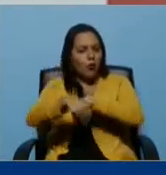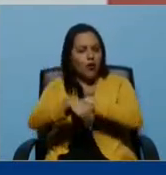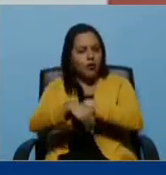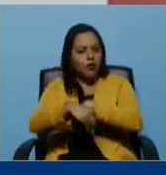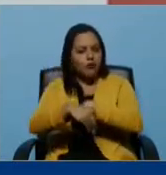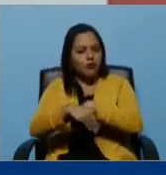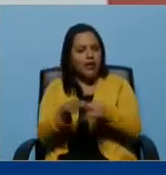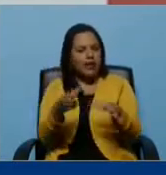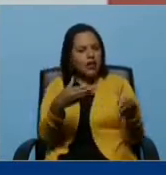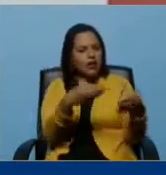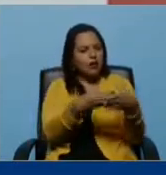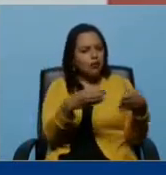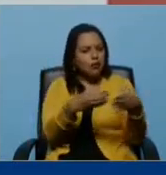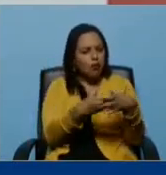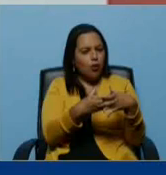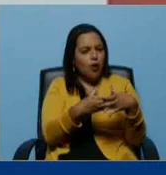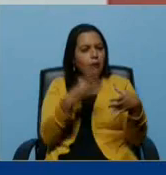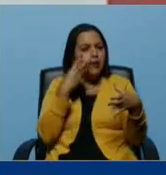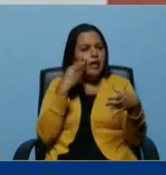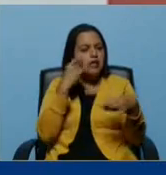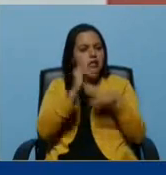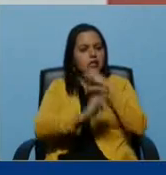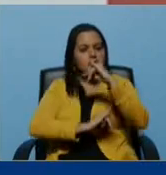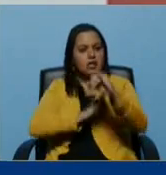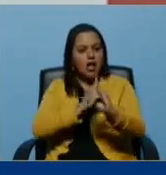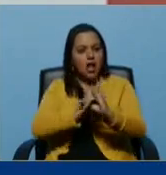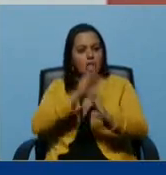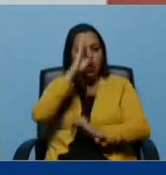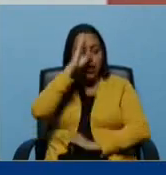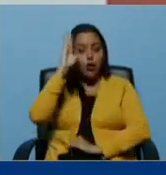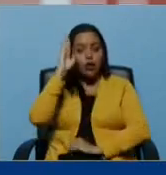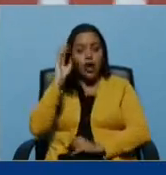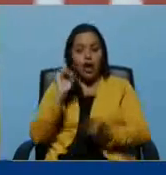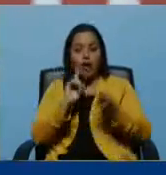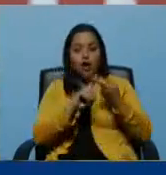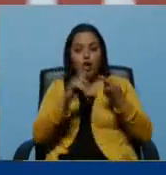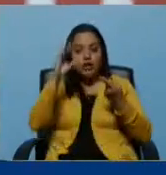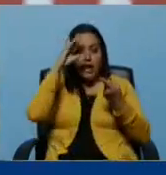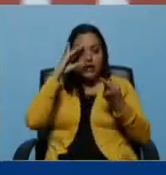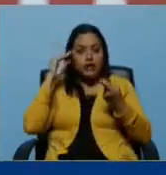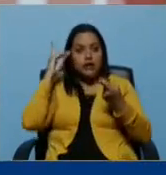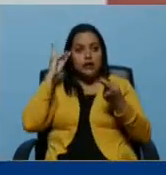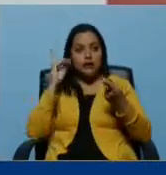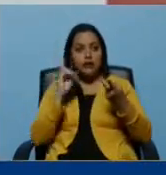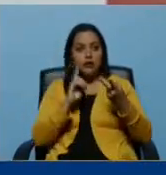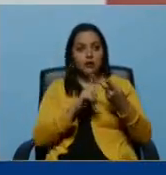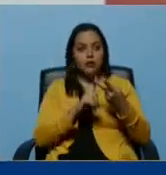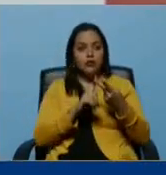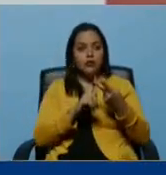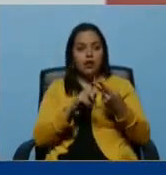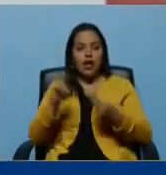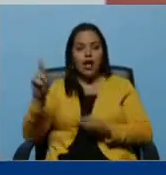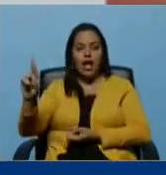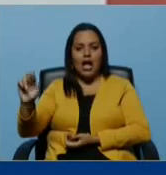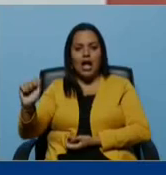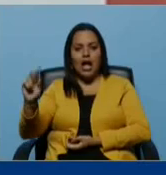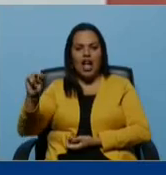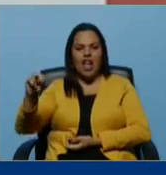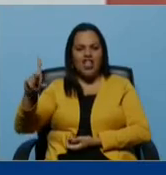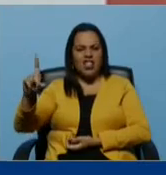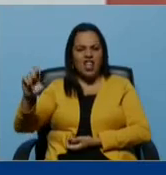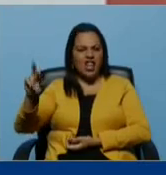El equipo con experiencia internacional, Diosdado, Delcy, Rander,